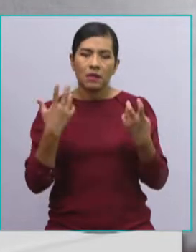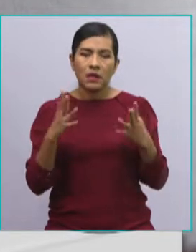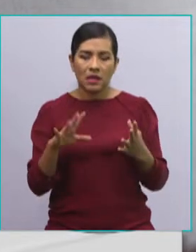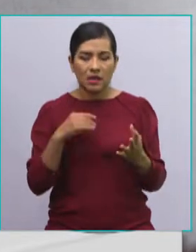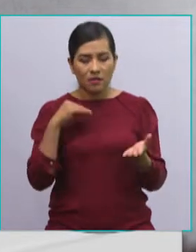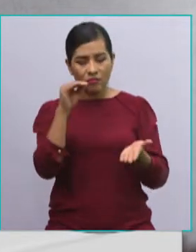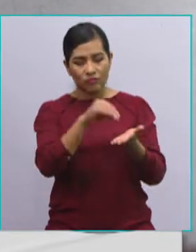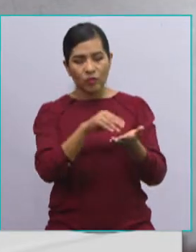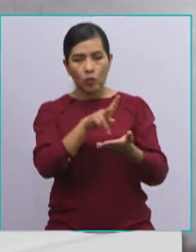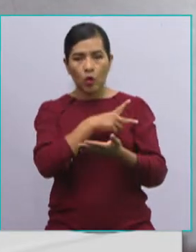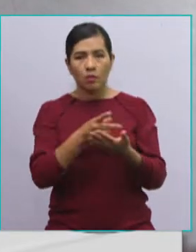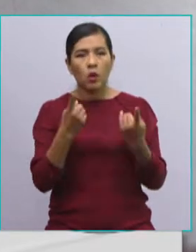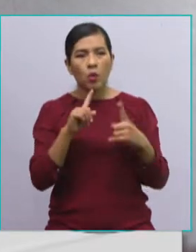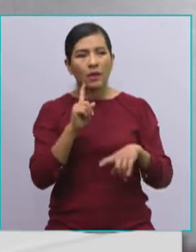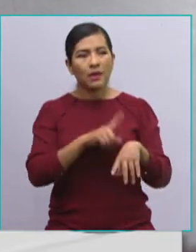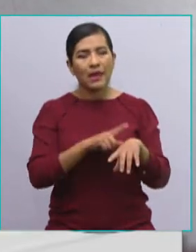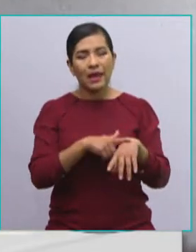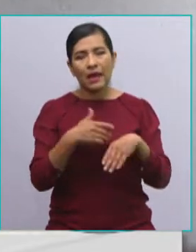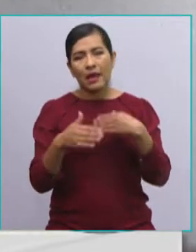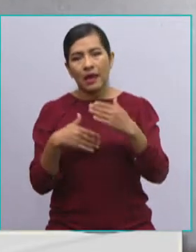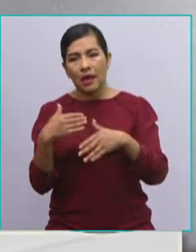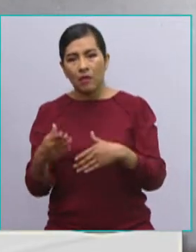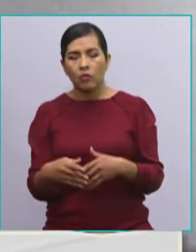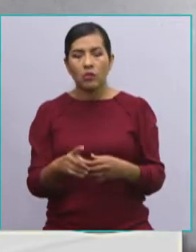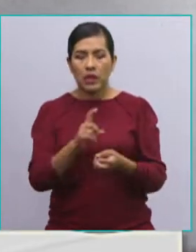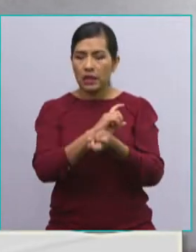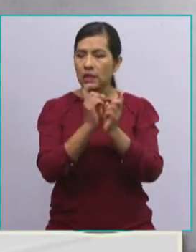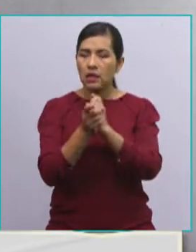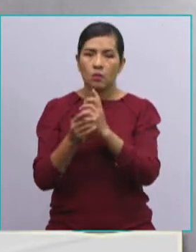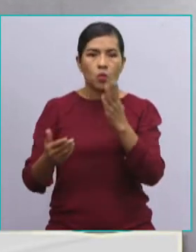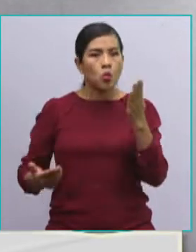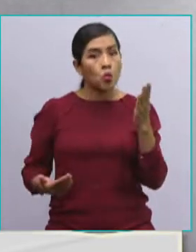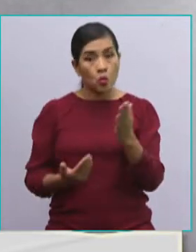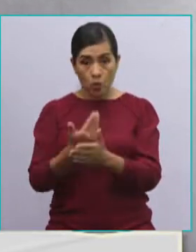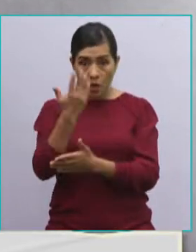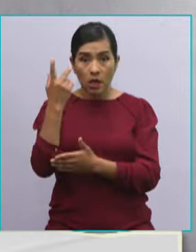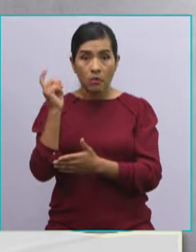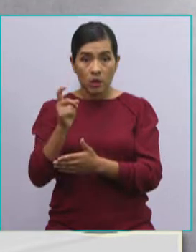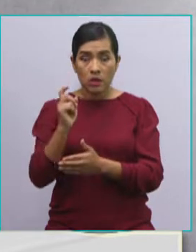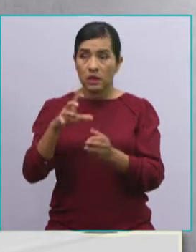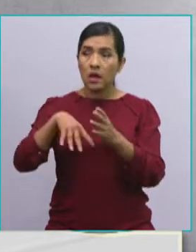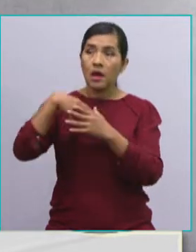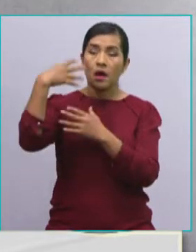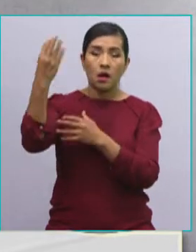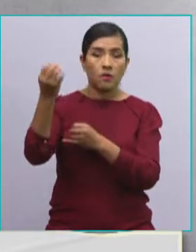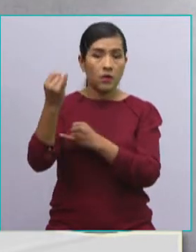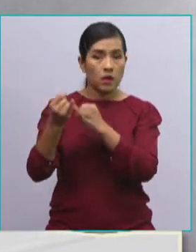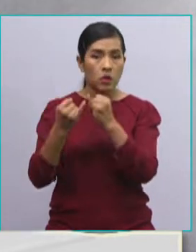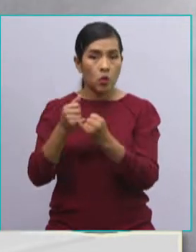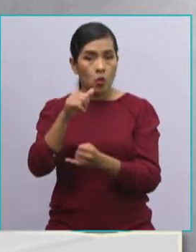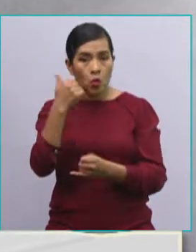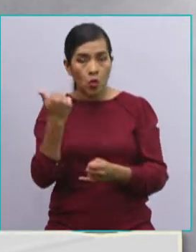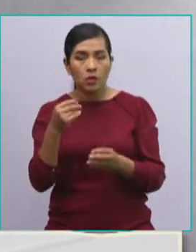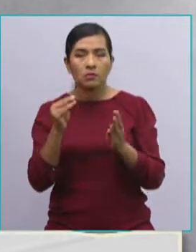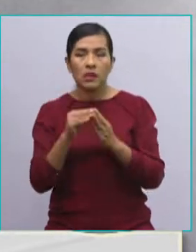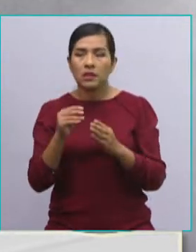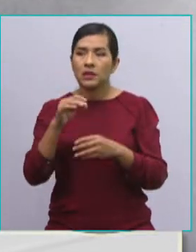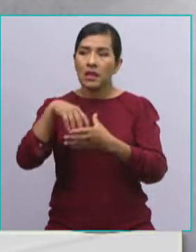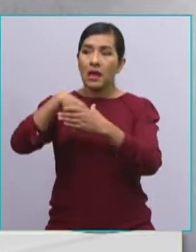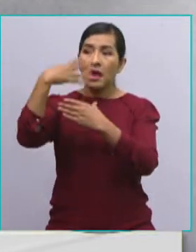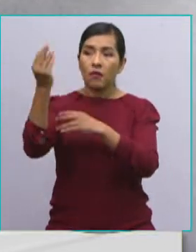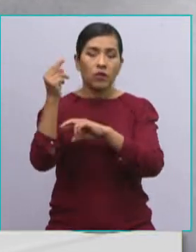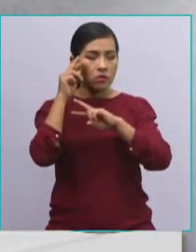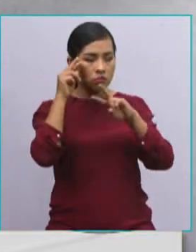tiempo con la renovación también de estar afuera y también de ver las cosas desde fuera no